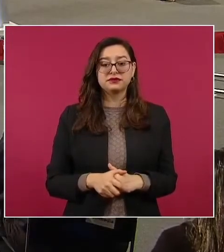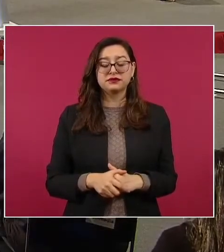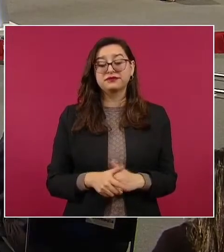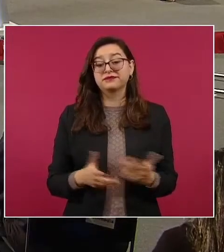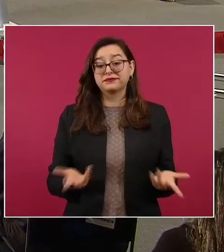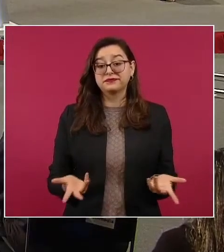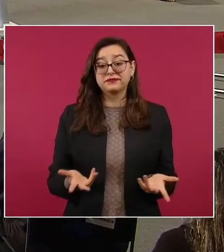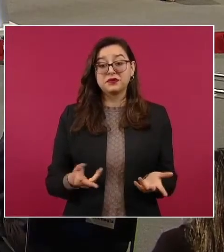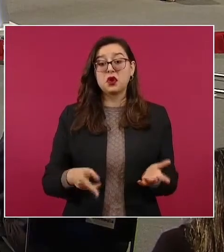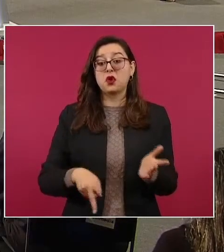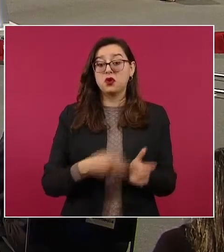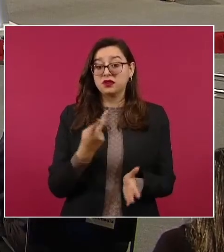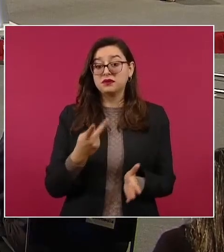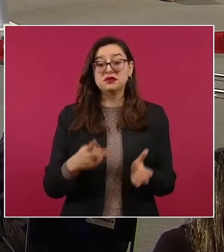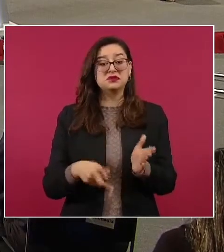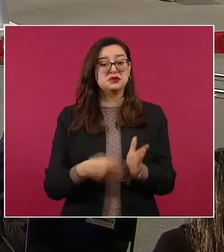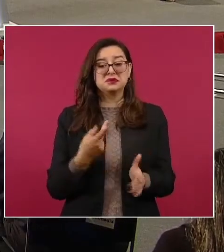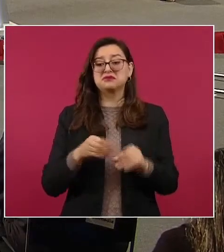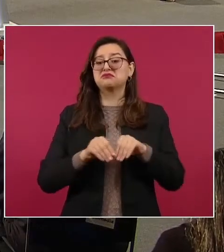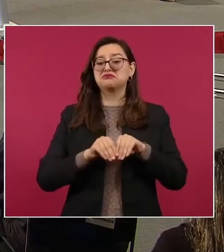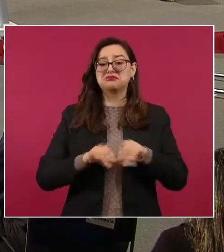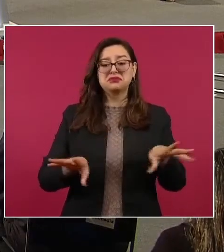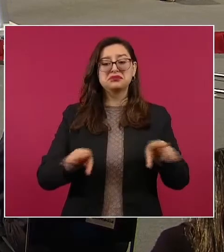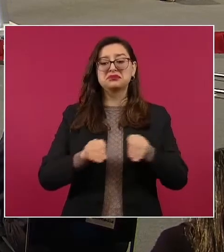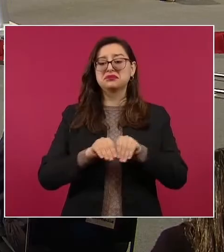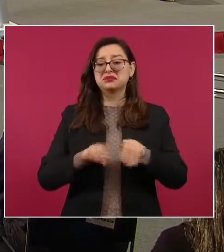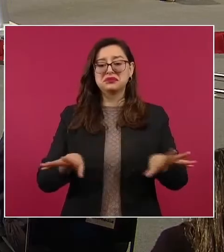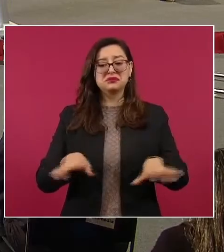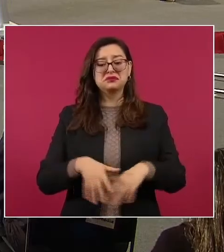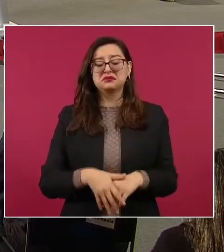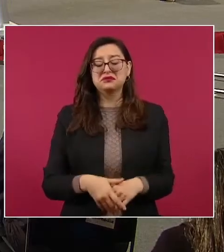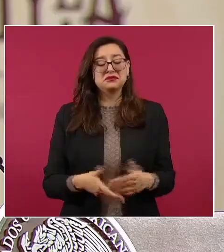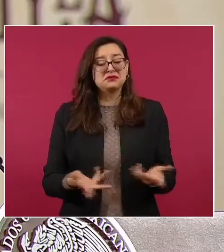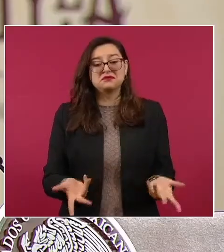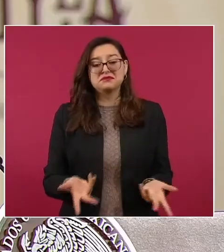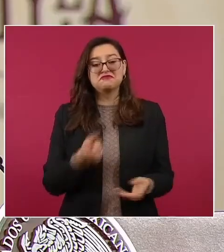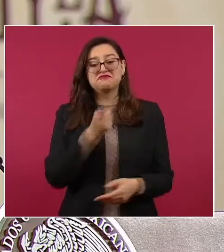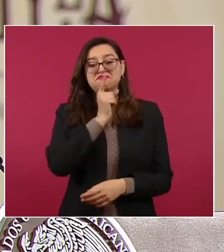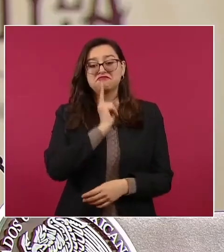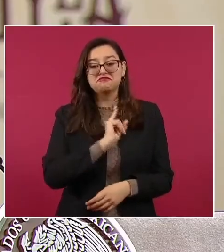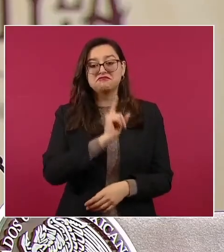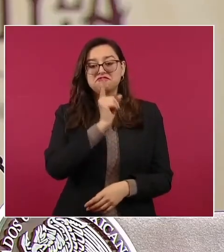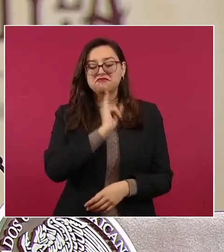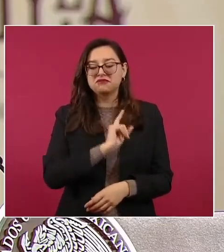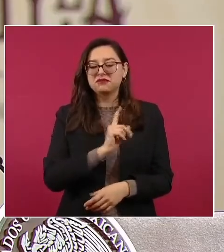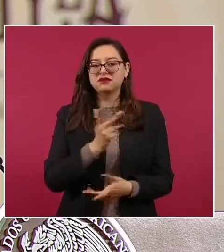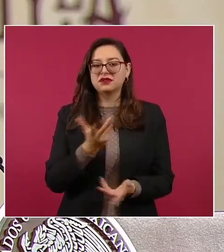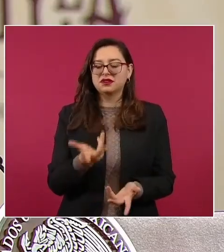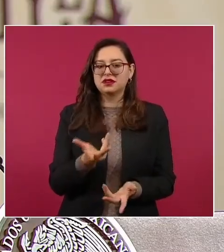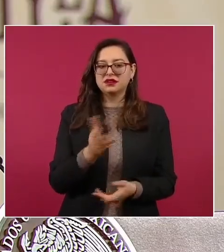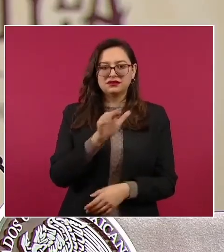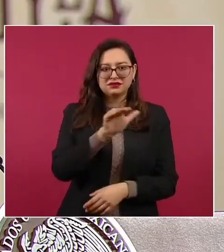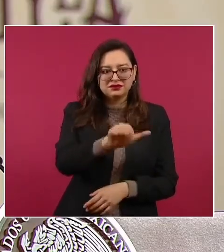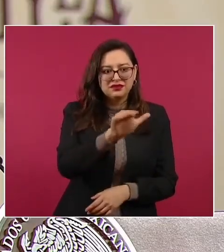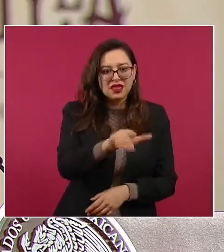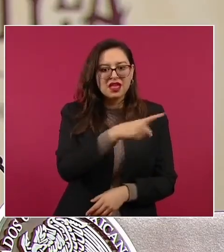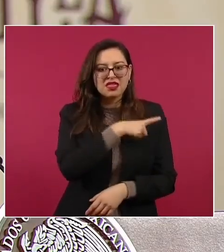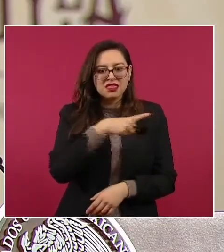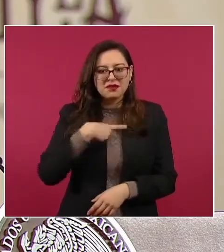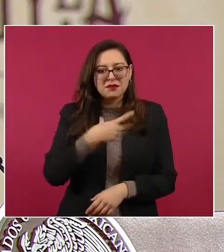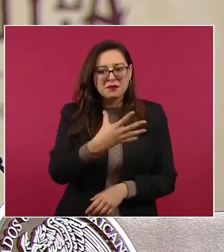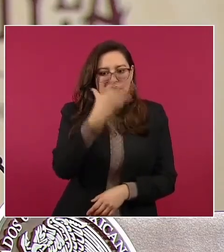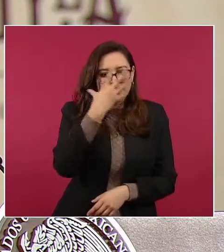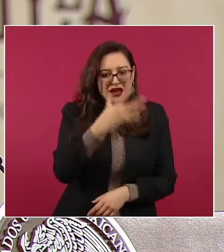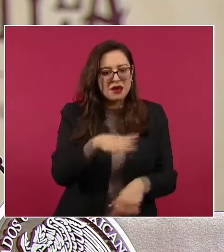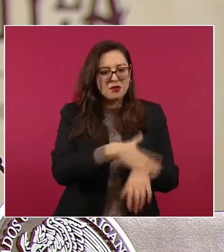AMLO está buscando reescribir la Constitución y esto es una falsedad absoluta y debería darte vergüenza. Eso es lo que escribe él a través de